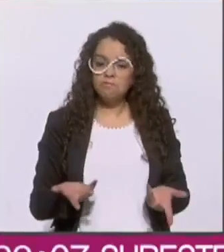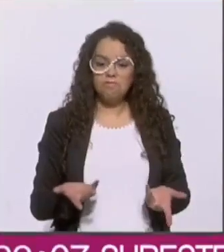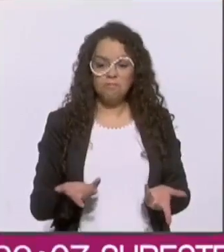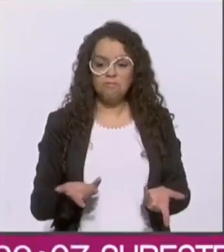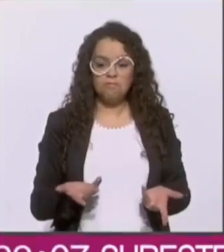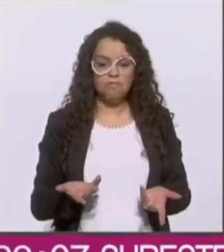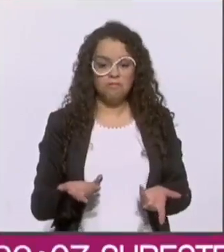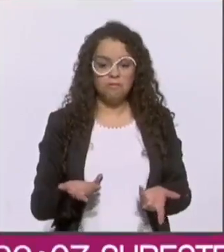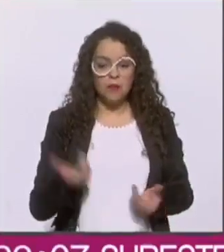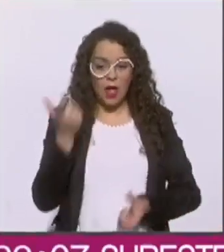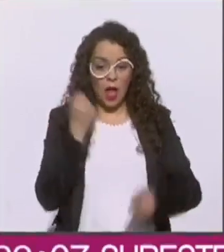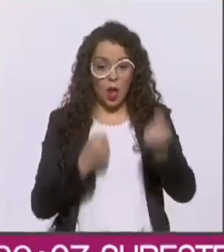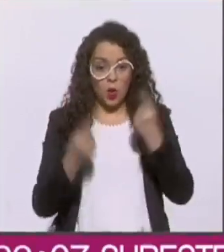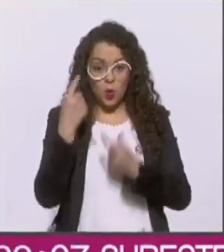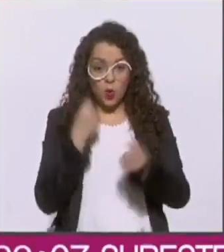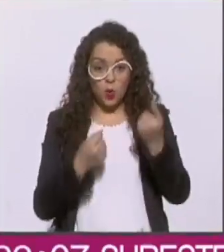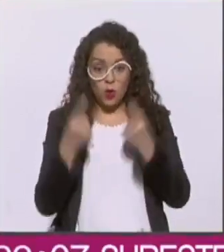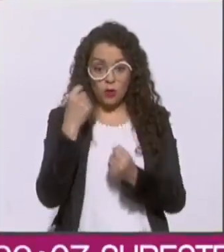hubieron quienes ganaron,